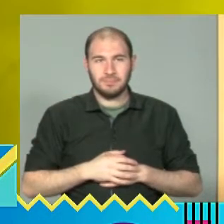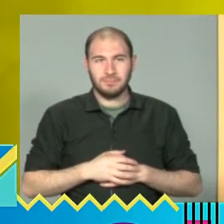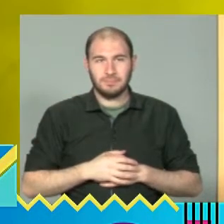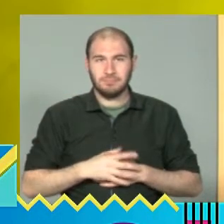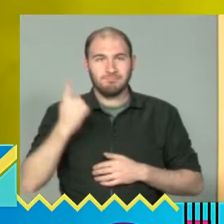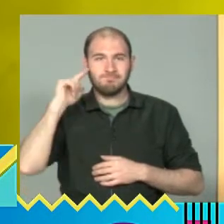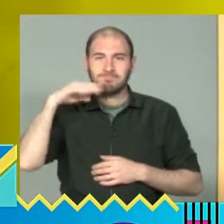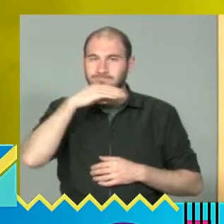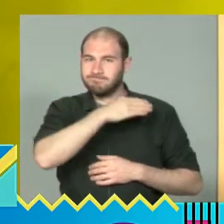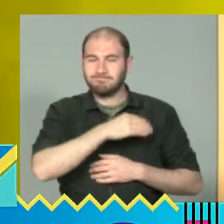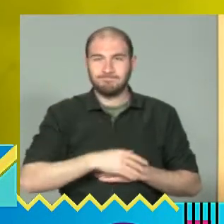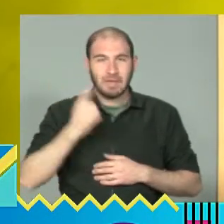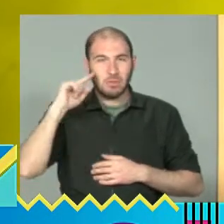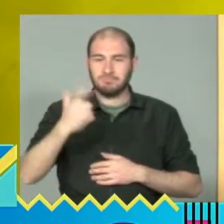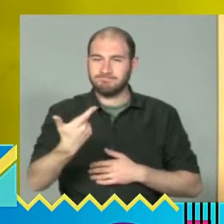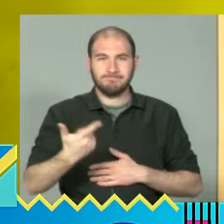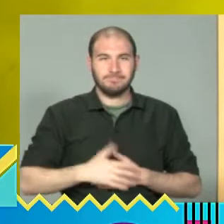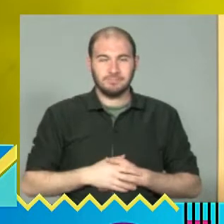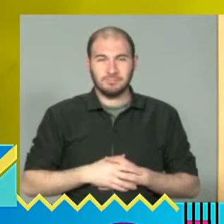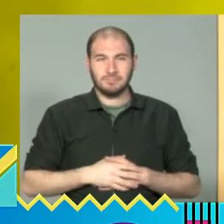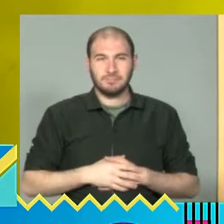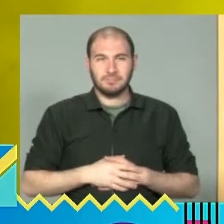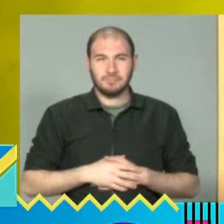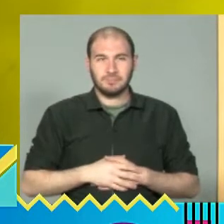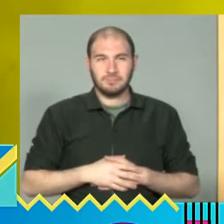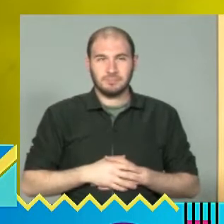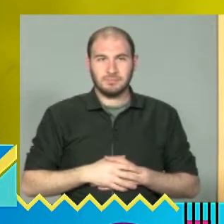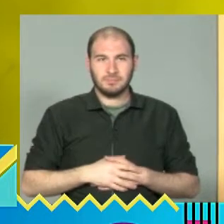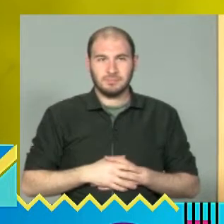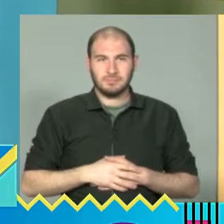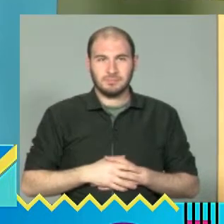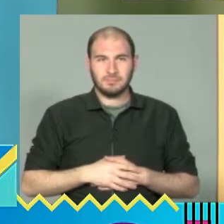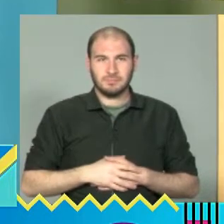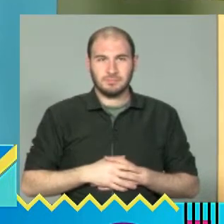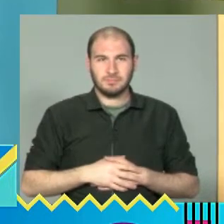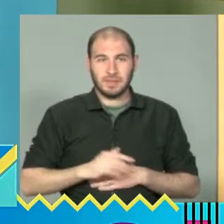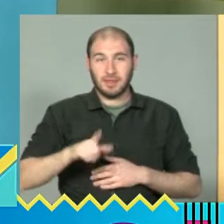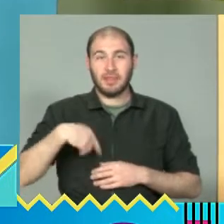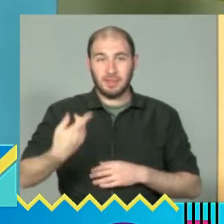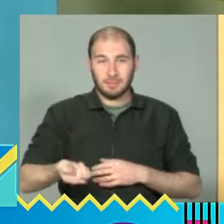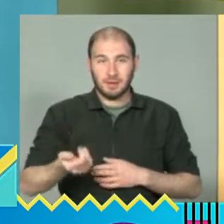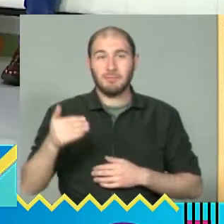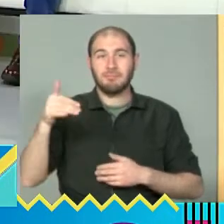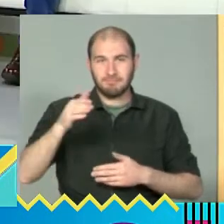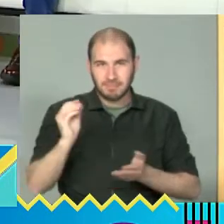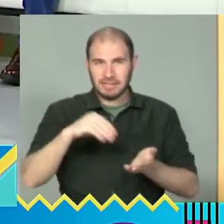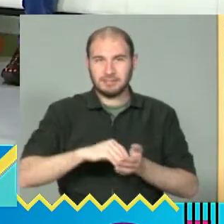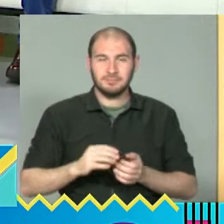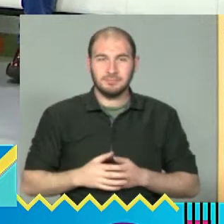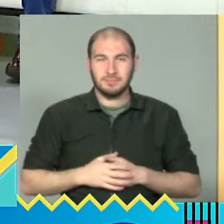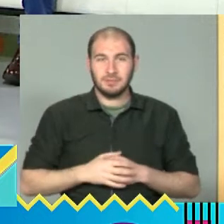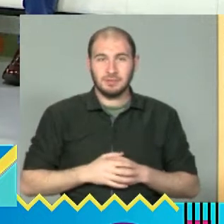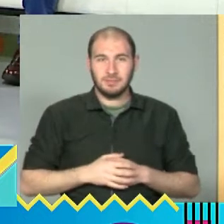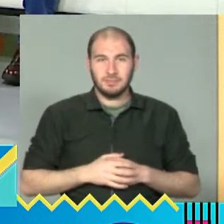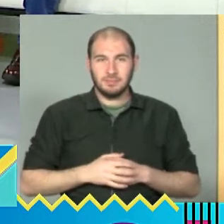inicial, déficit comercial y descoordinación de la política económica, básicamente. Bien, enseguida profundizamos ahí.